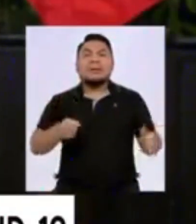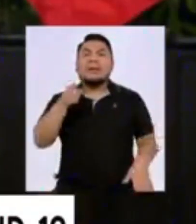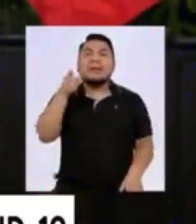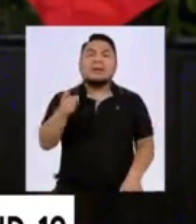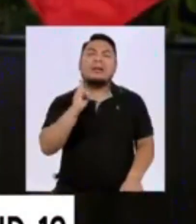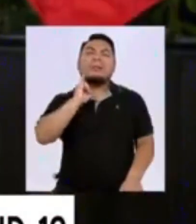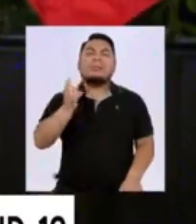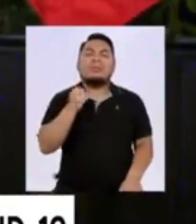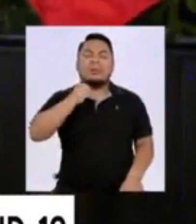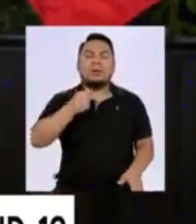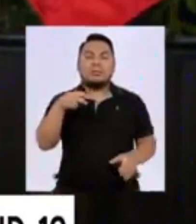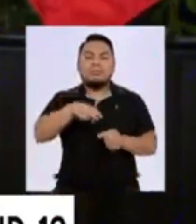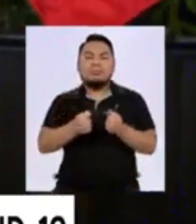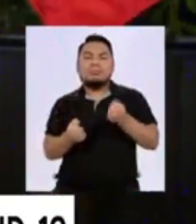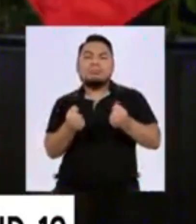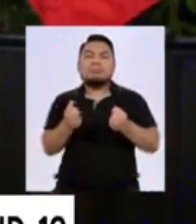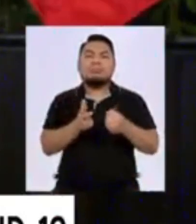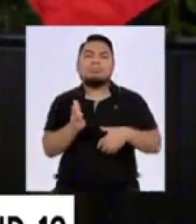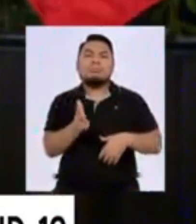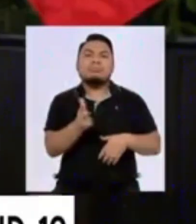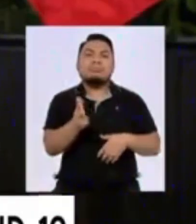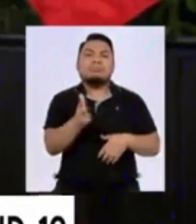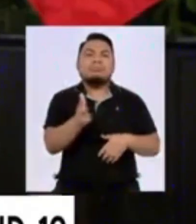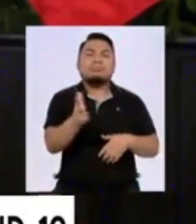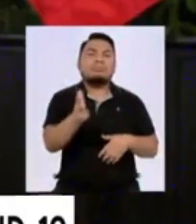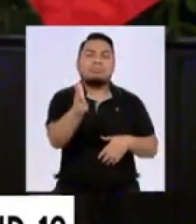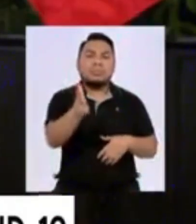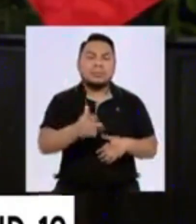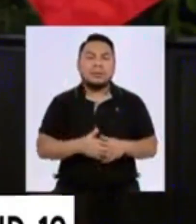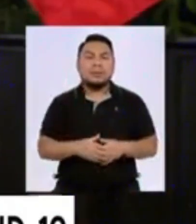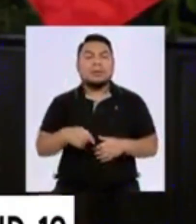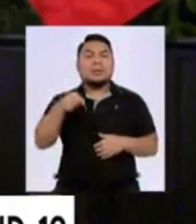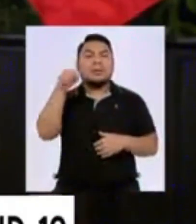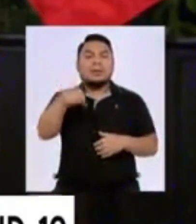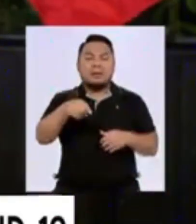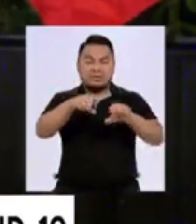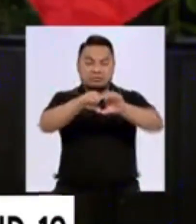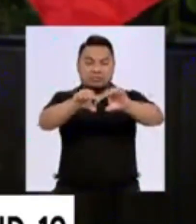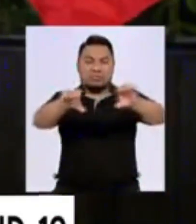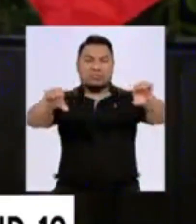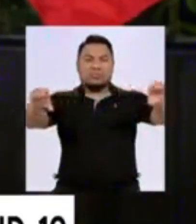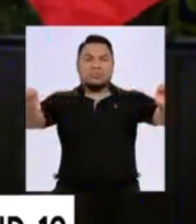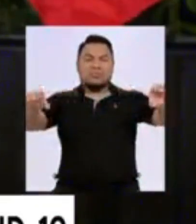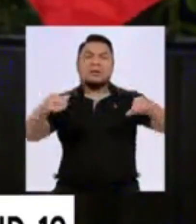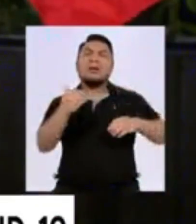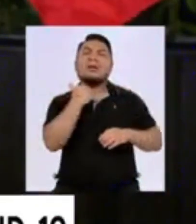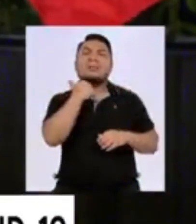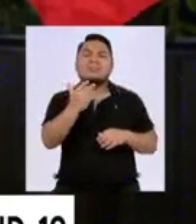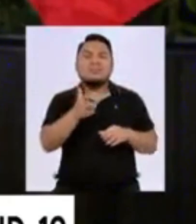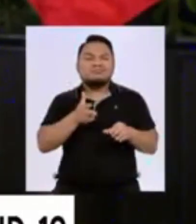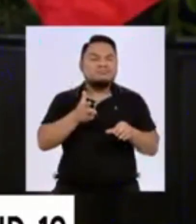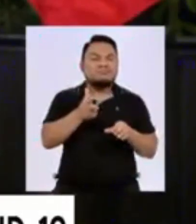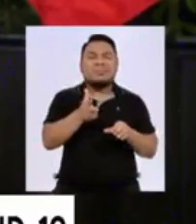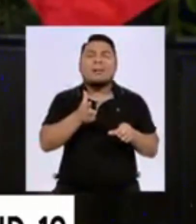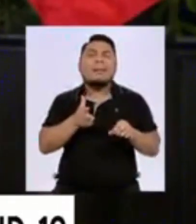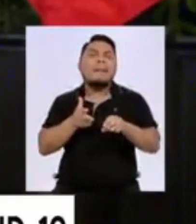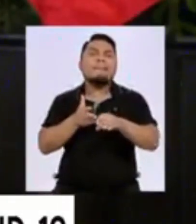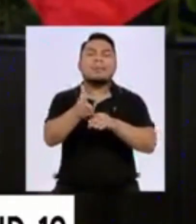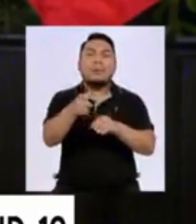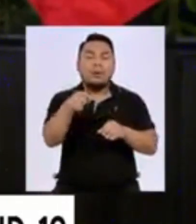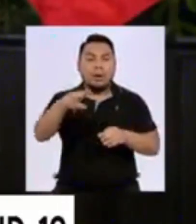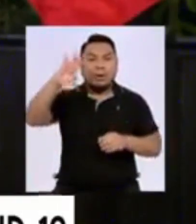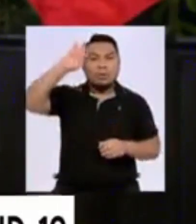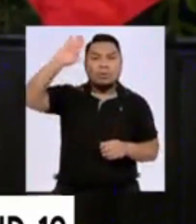llevó de encuentro en su traslado una tranquera con el custodio del orden, este